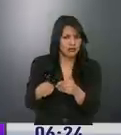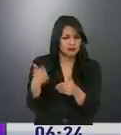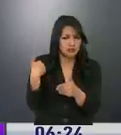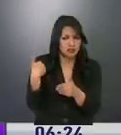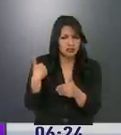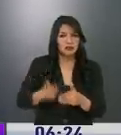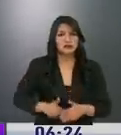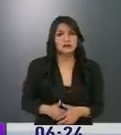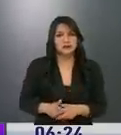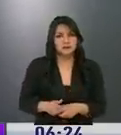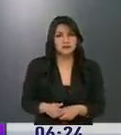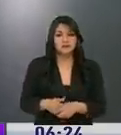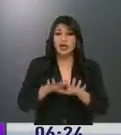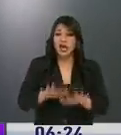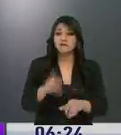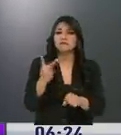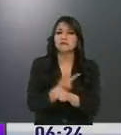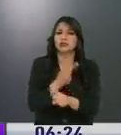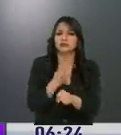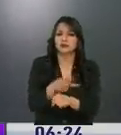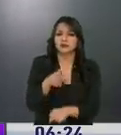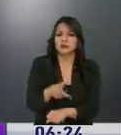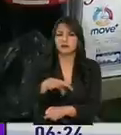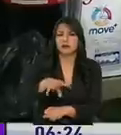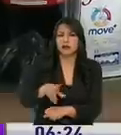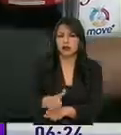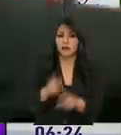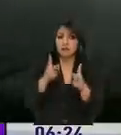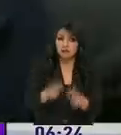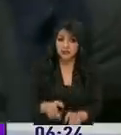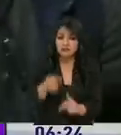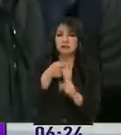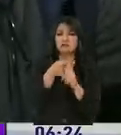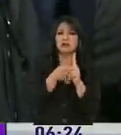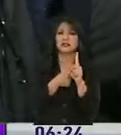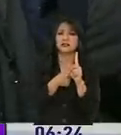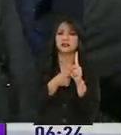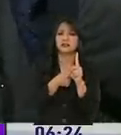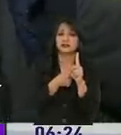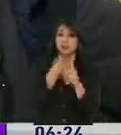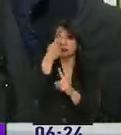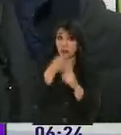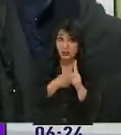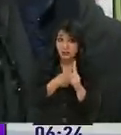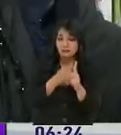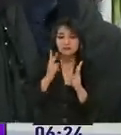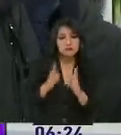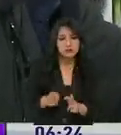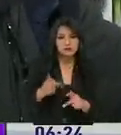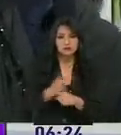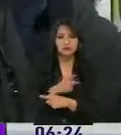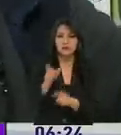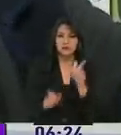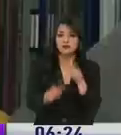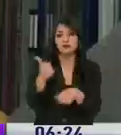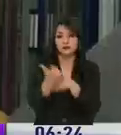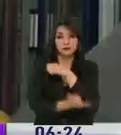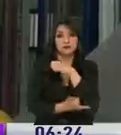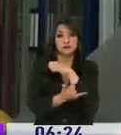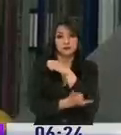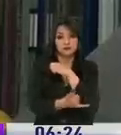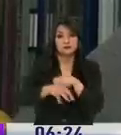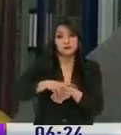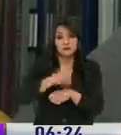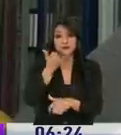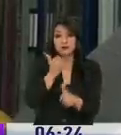Esta es la segunda vez que le roban en un mismo mes, dice. Según mencionan, Los atracadores son extranjeros. Me robaron el